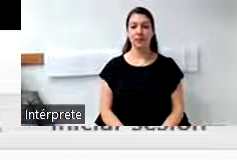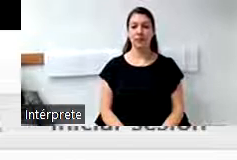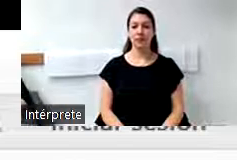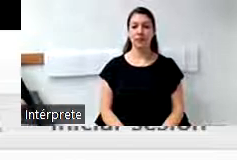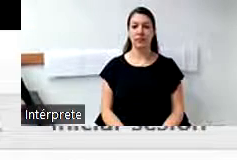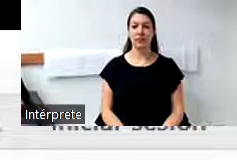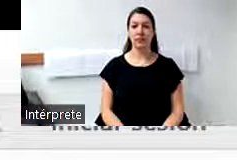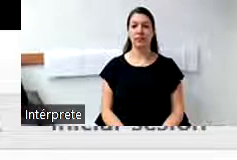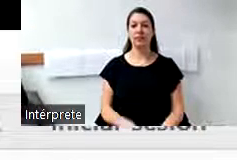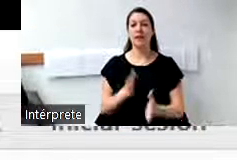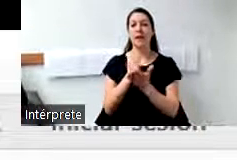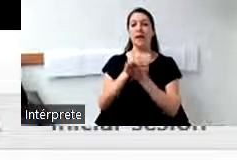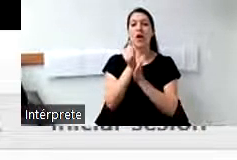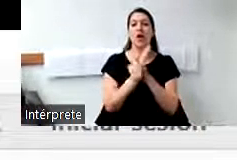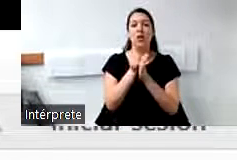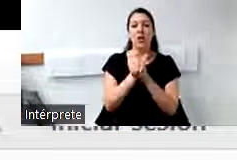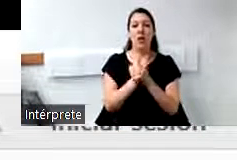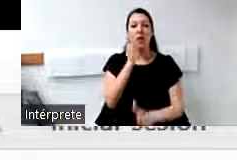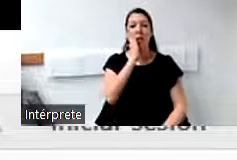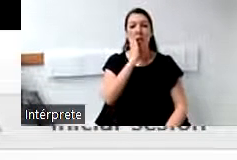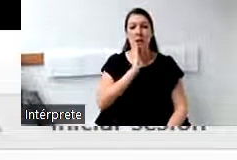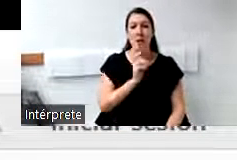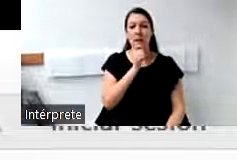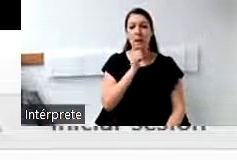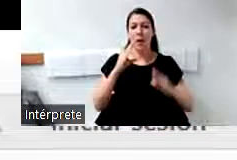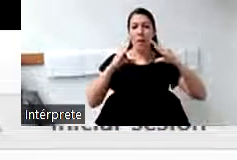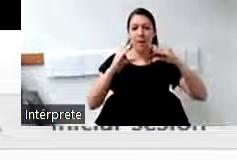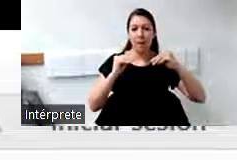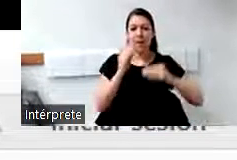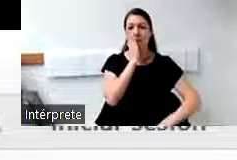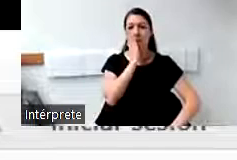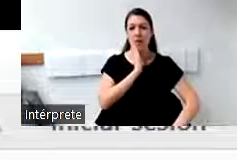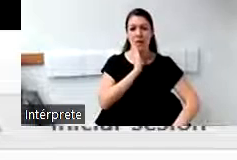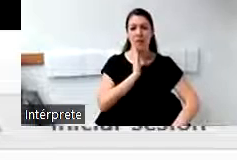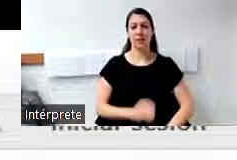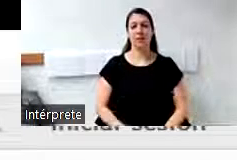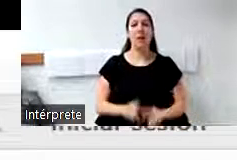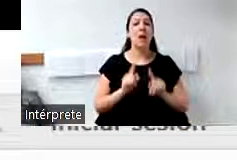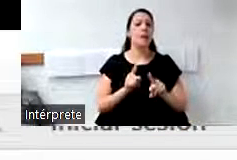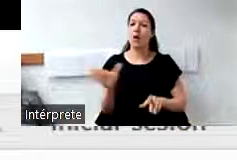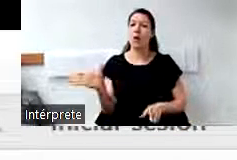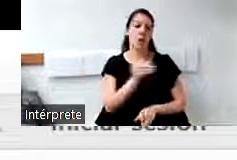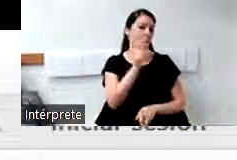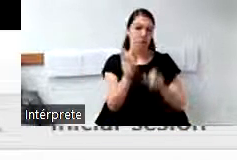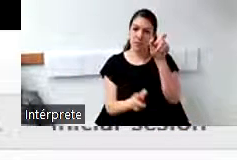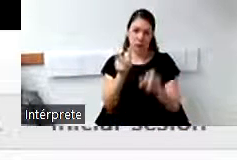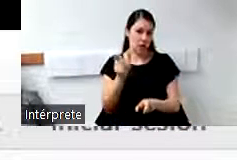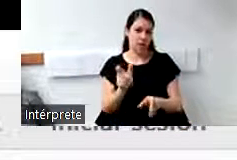de Soriano, el muteo del micrófono. Lo mismo a los demás participantes.